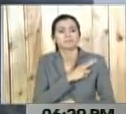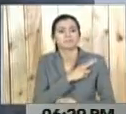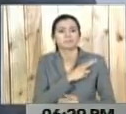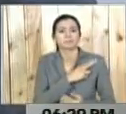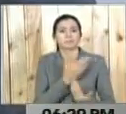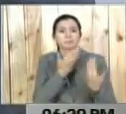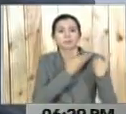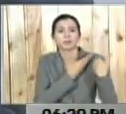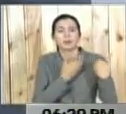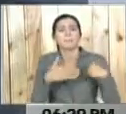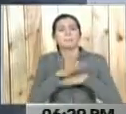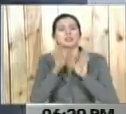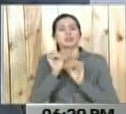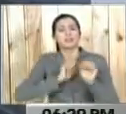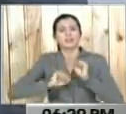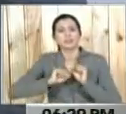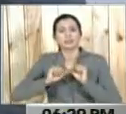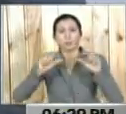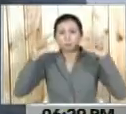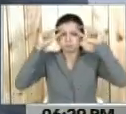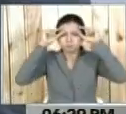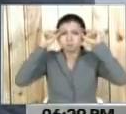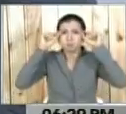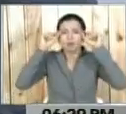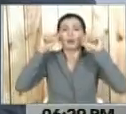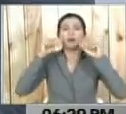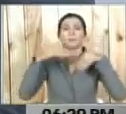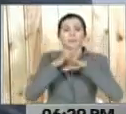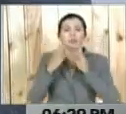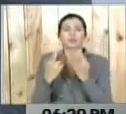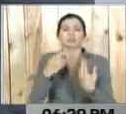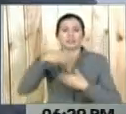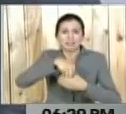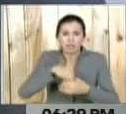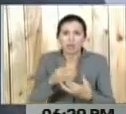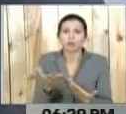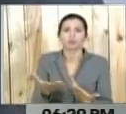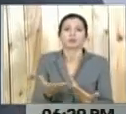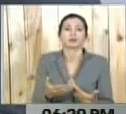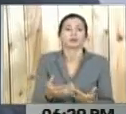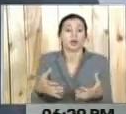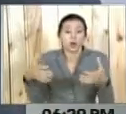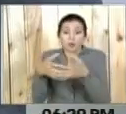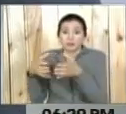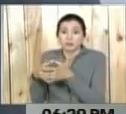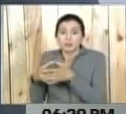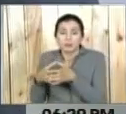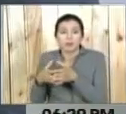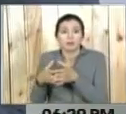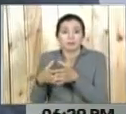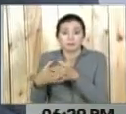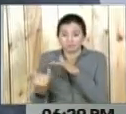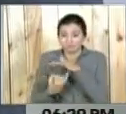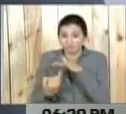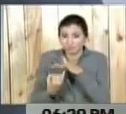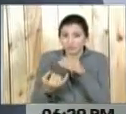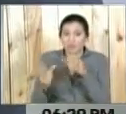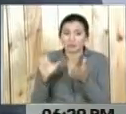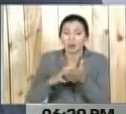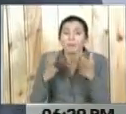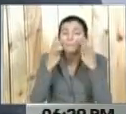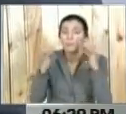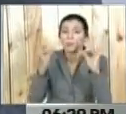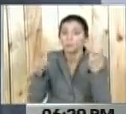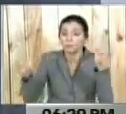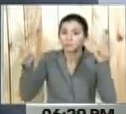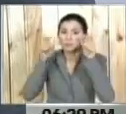señor ministro de la Defensa, al ministro de Relaciones Exteriores, a todos los organismos de seguridad del Estado, que estén atentos. Porque lo que no puede pasar